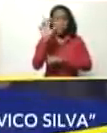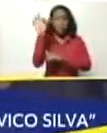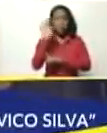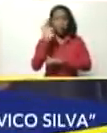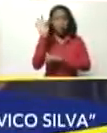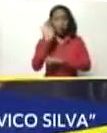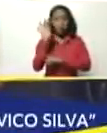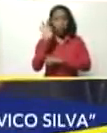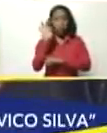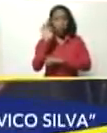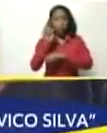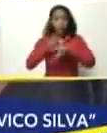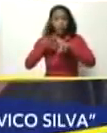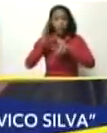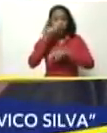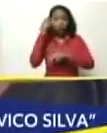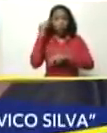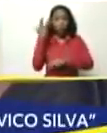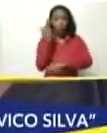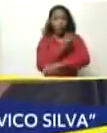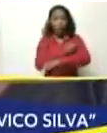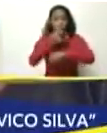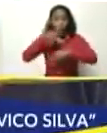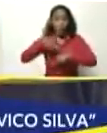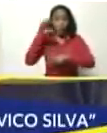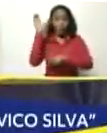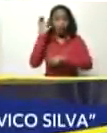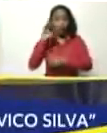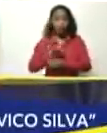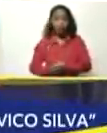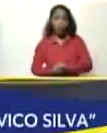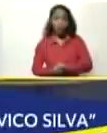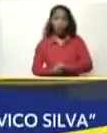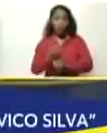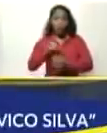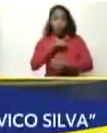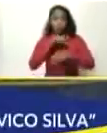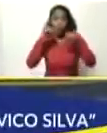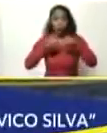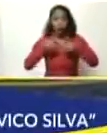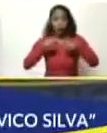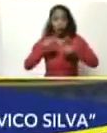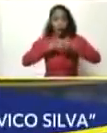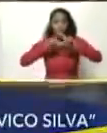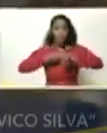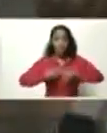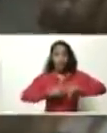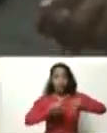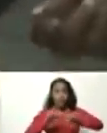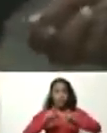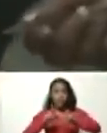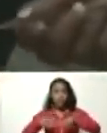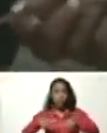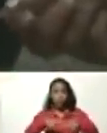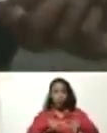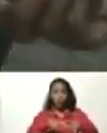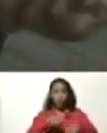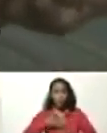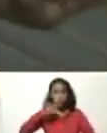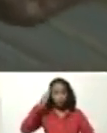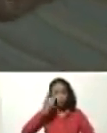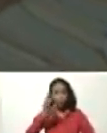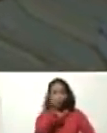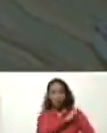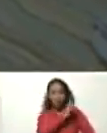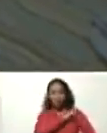85% de los niños vacunados en Caracas. Aquí estamos en diferentes estaciones, mi comandante en